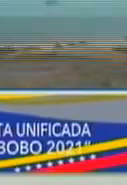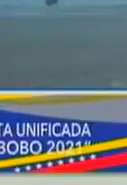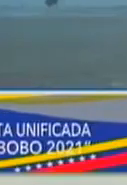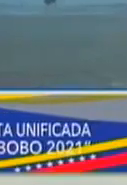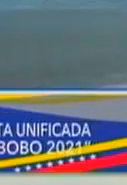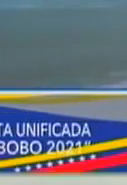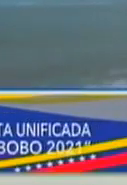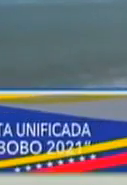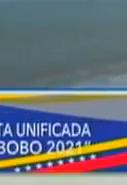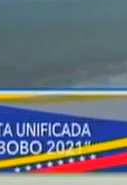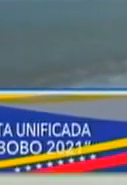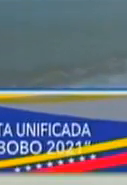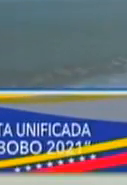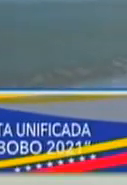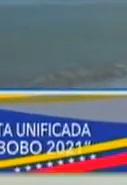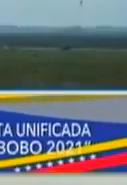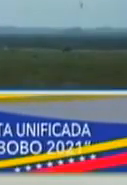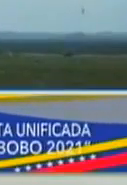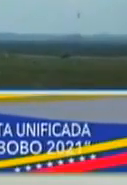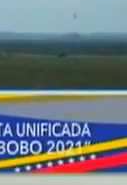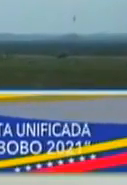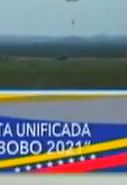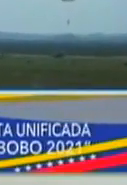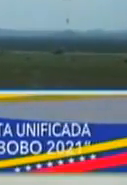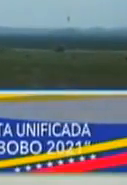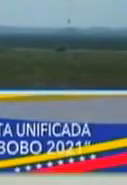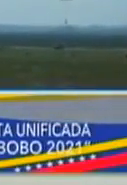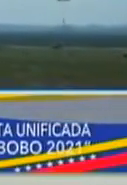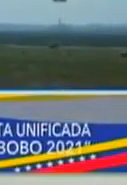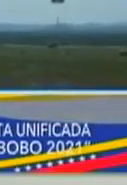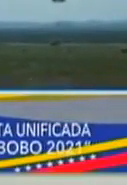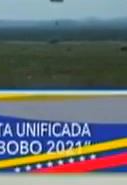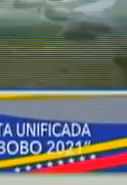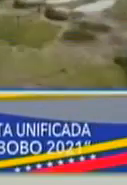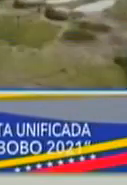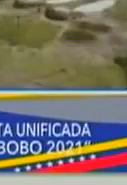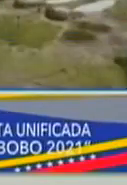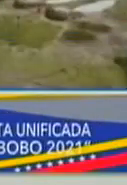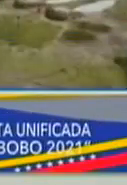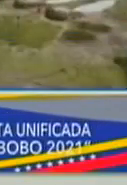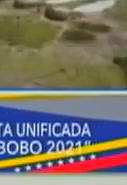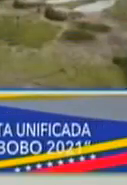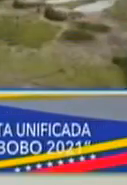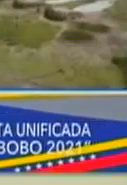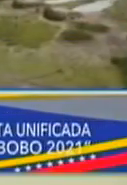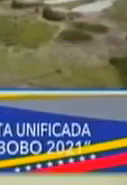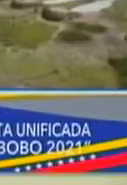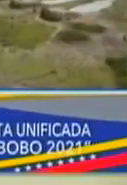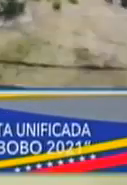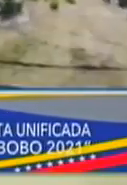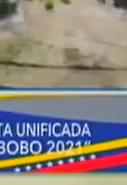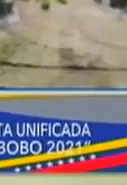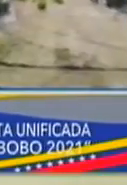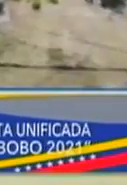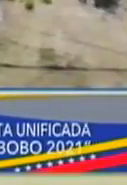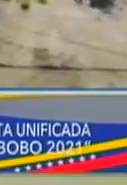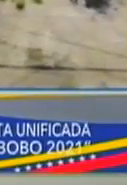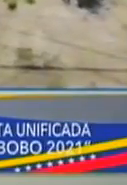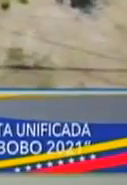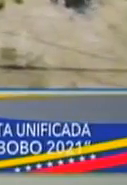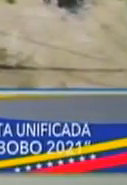el ejercicio, hacer la crítica, la autocrítica, las incorporaciones, mejorar todos los sistemas